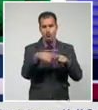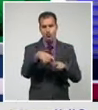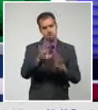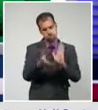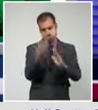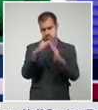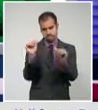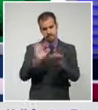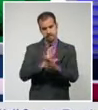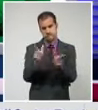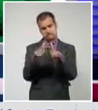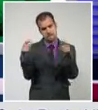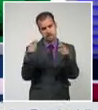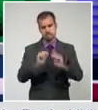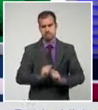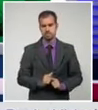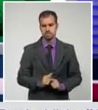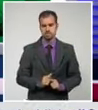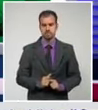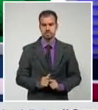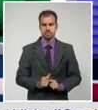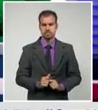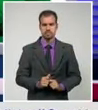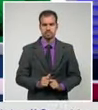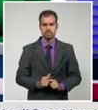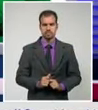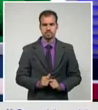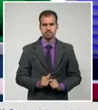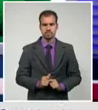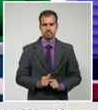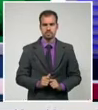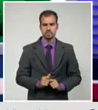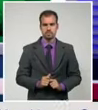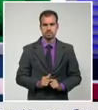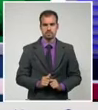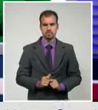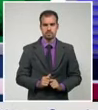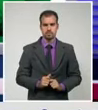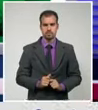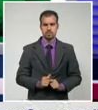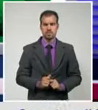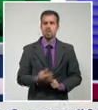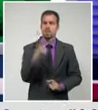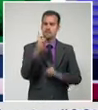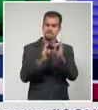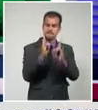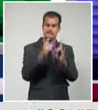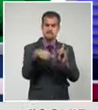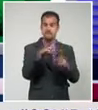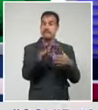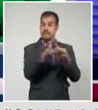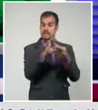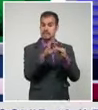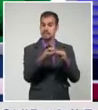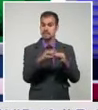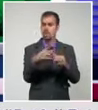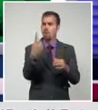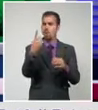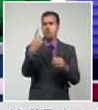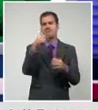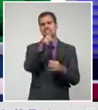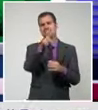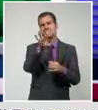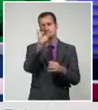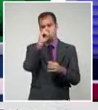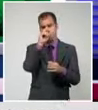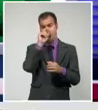Se mantiene un neonato grave y un crítico de 8 años de edad que están